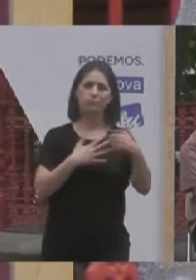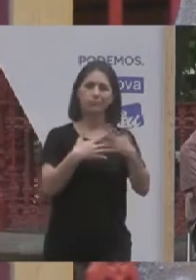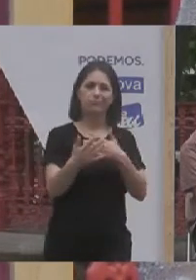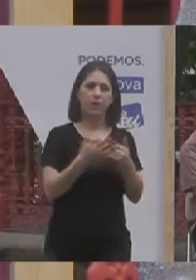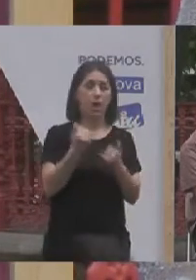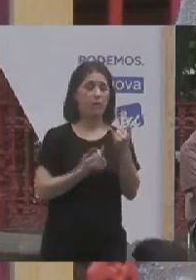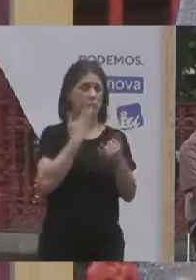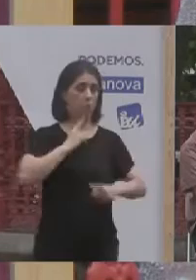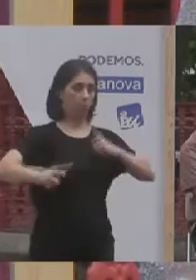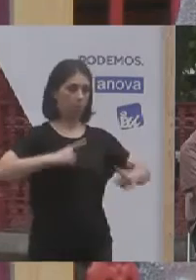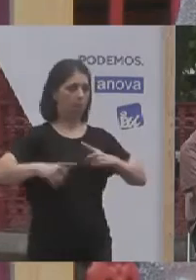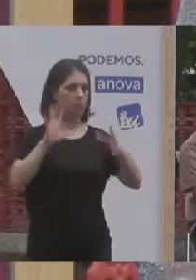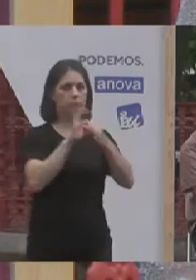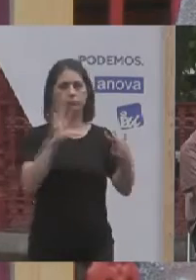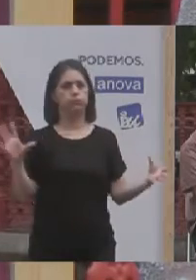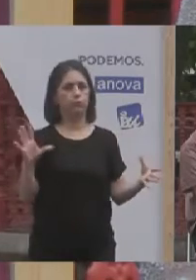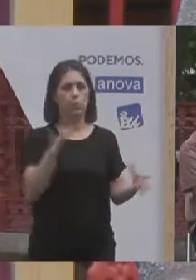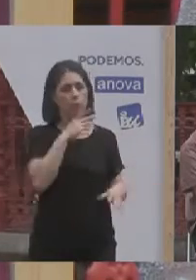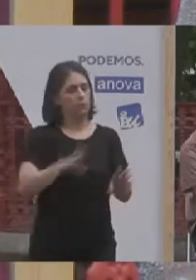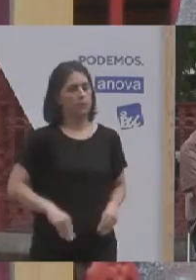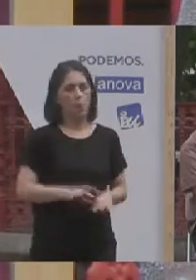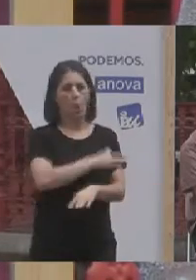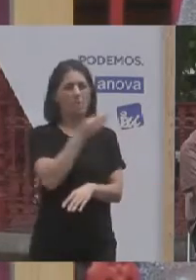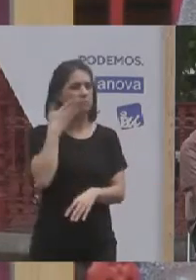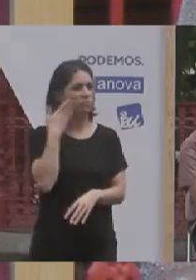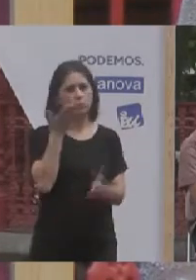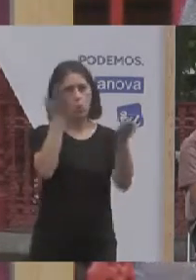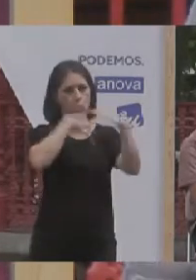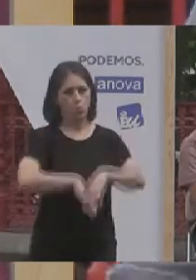todo caciquismo é inaceptable e é indecente.